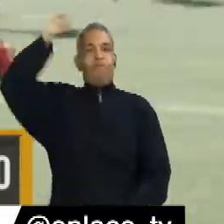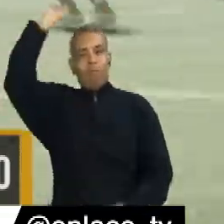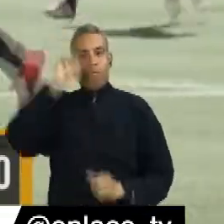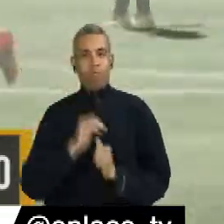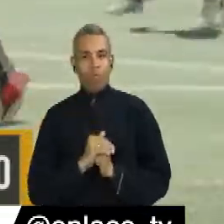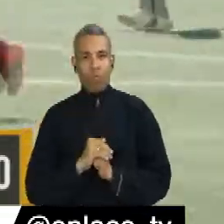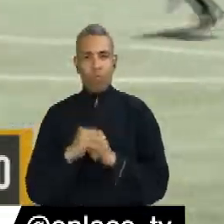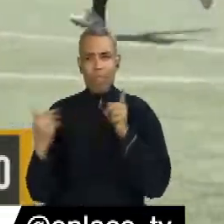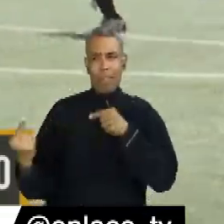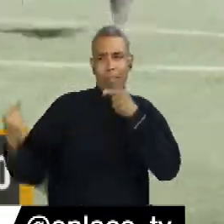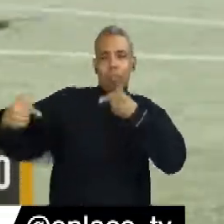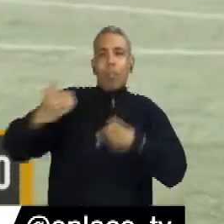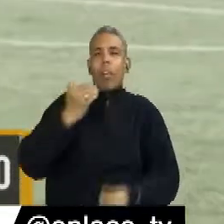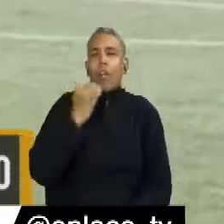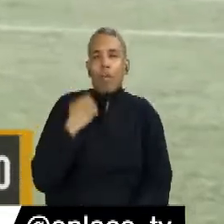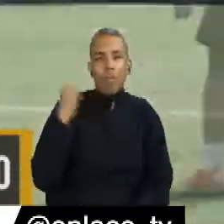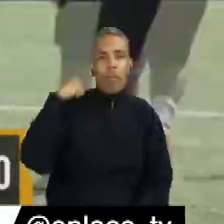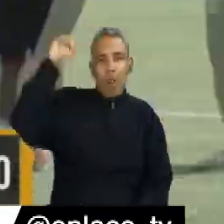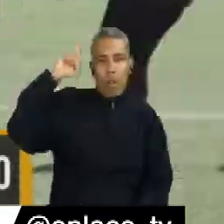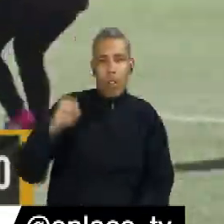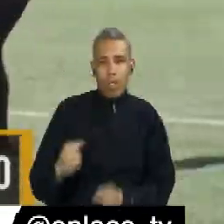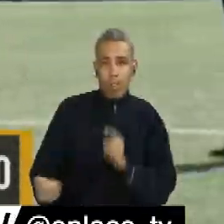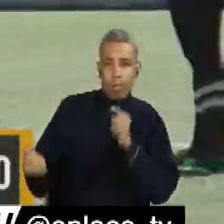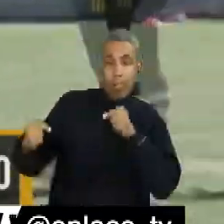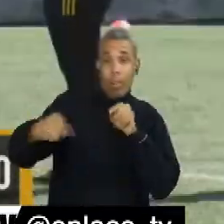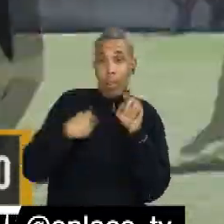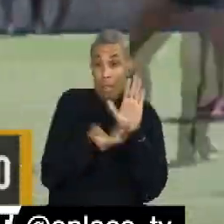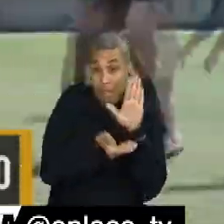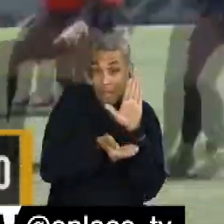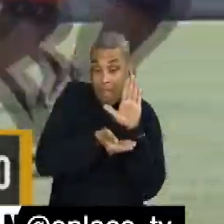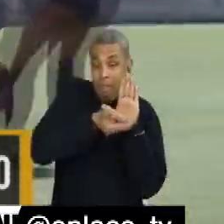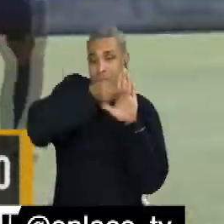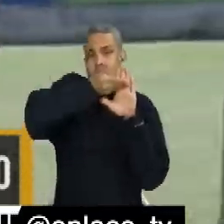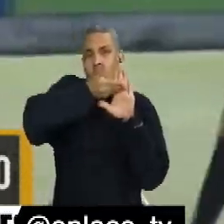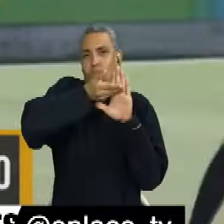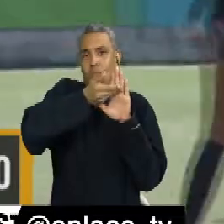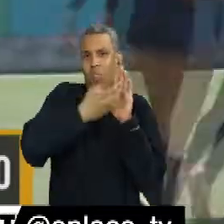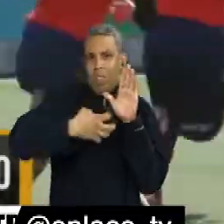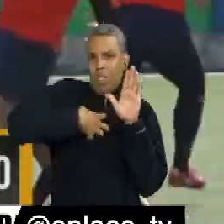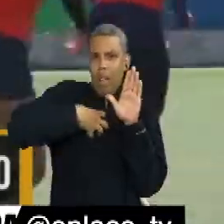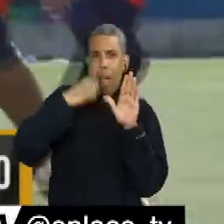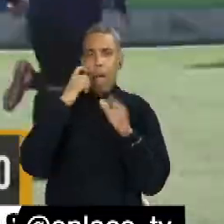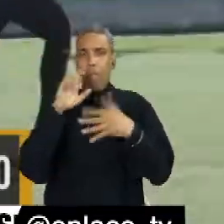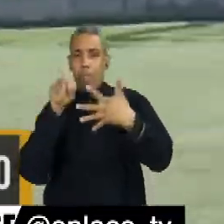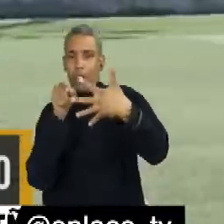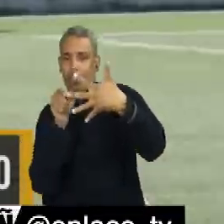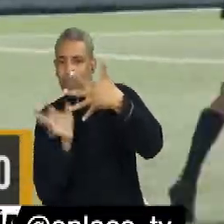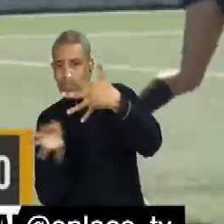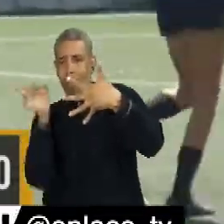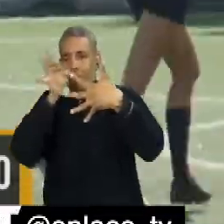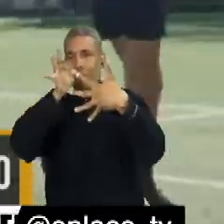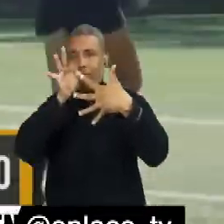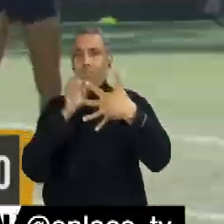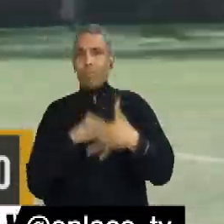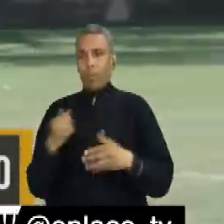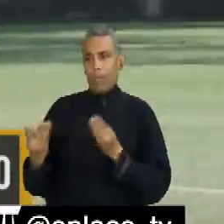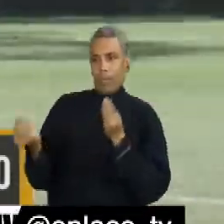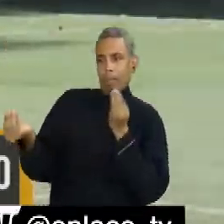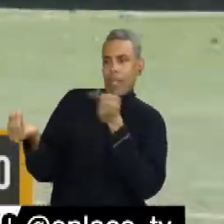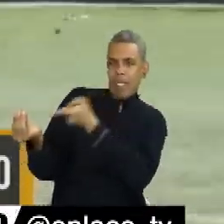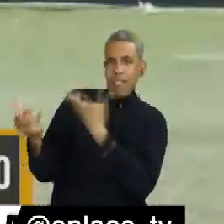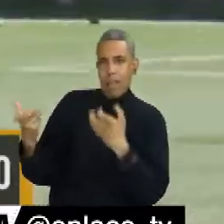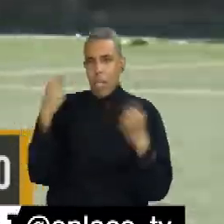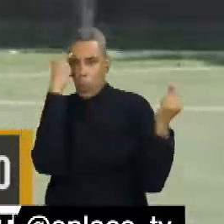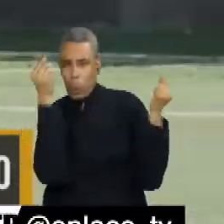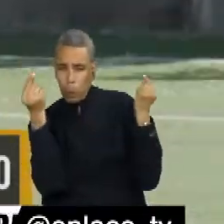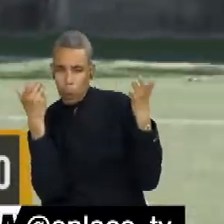compromiso, el equipo femenino del Puerto Petrolero ascendería al segundo puesto del torneo, mientras que la visita busca reafianzar su táctica de juego para salir